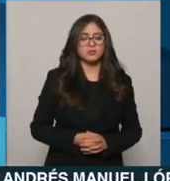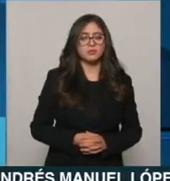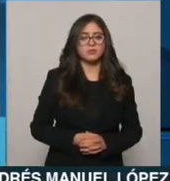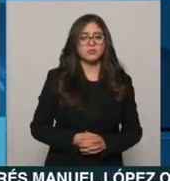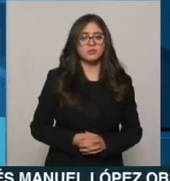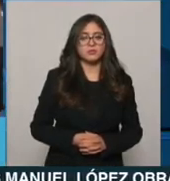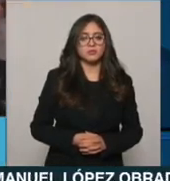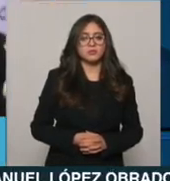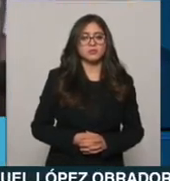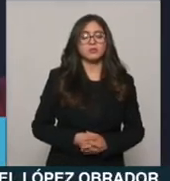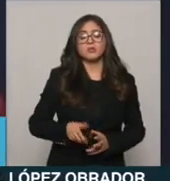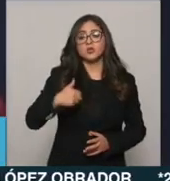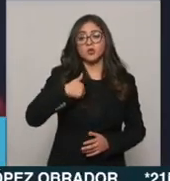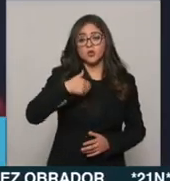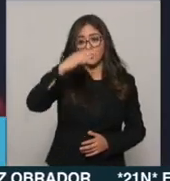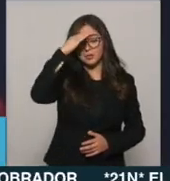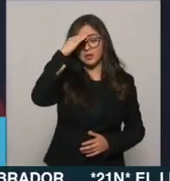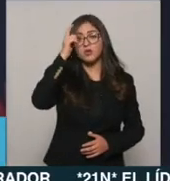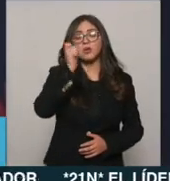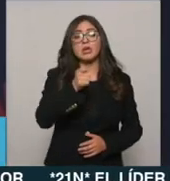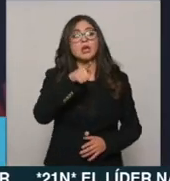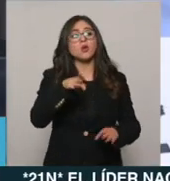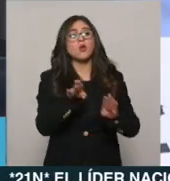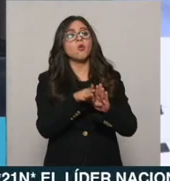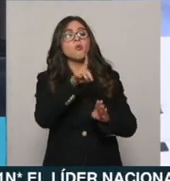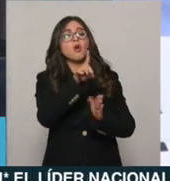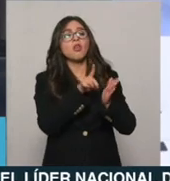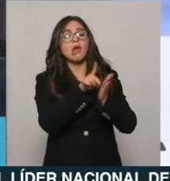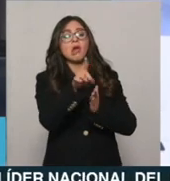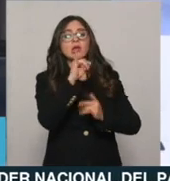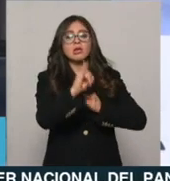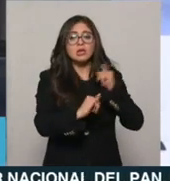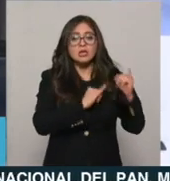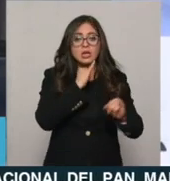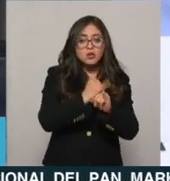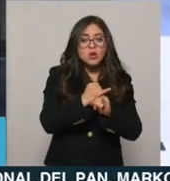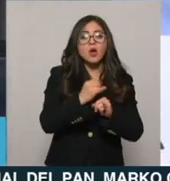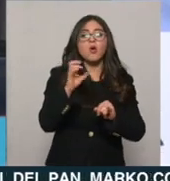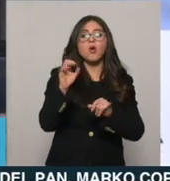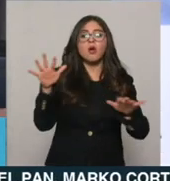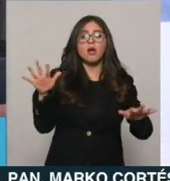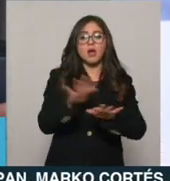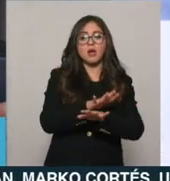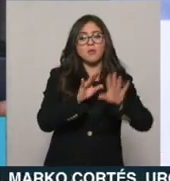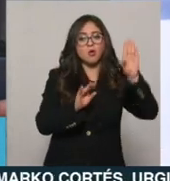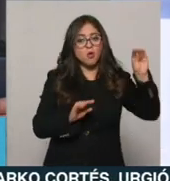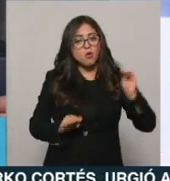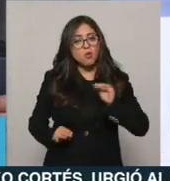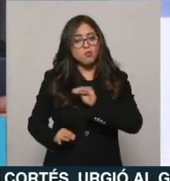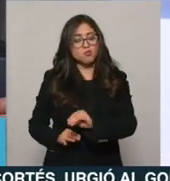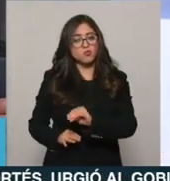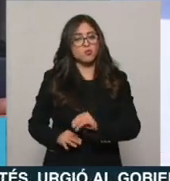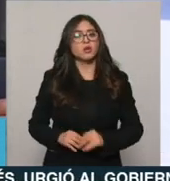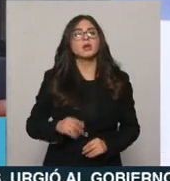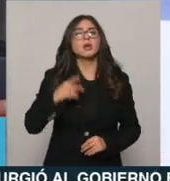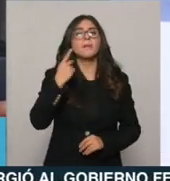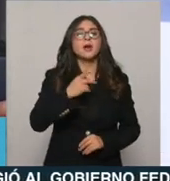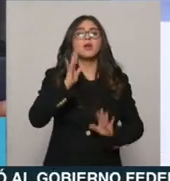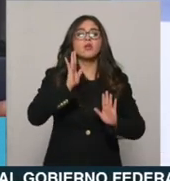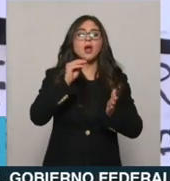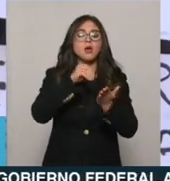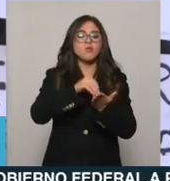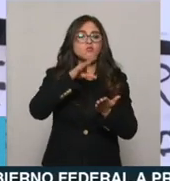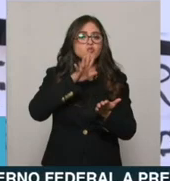asunto de derecho internacional y tomando en cuenta tratados de extradición, ya lo tenemos en el plano de